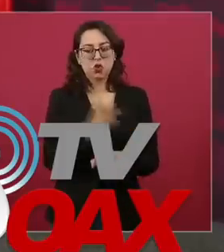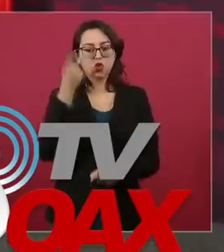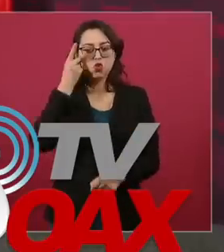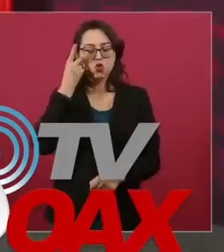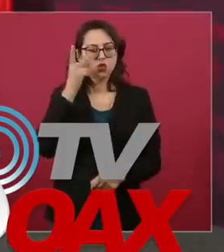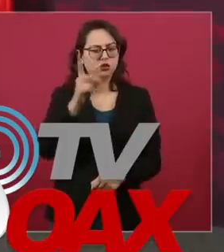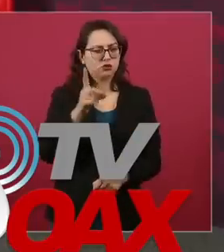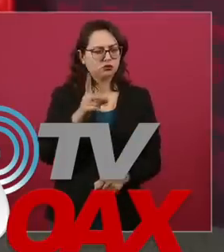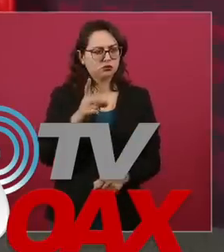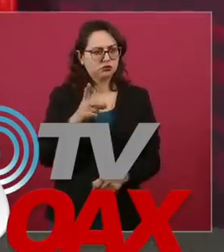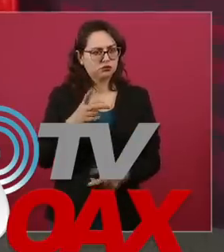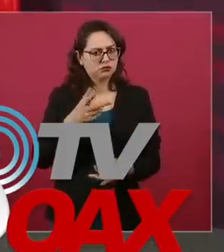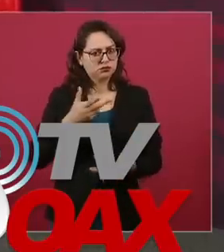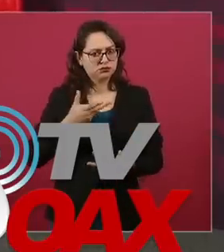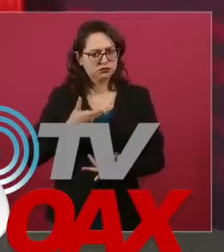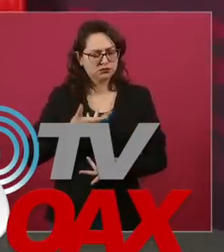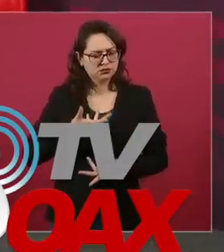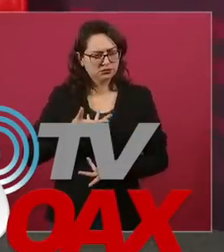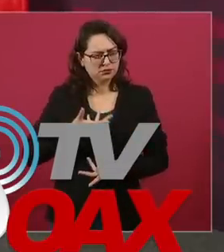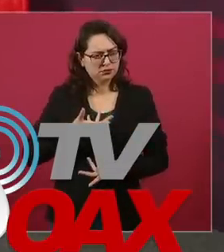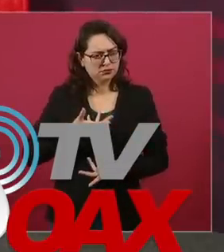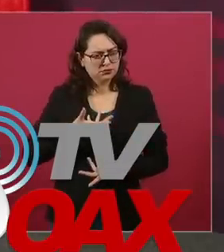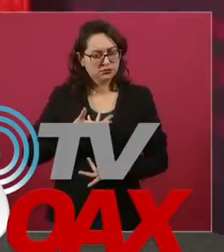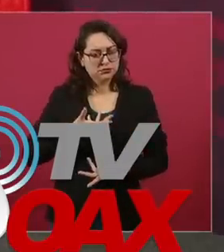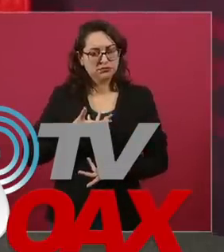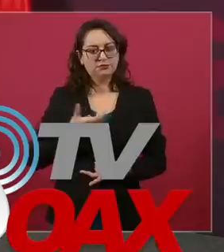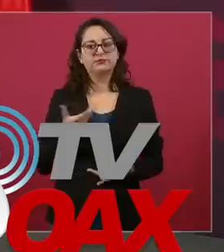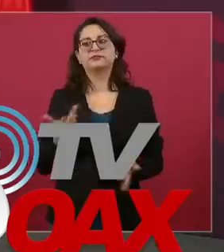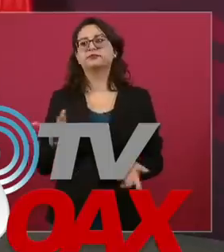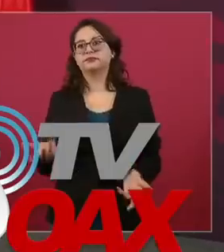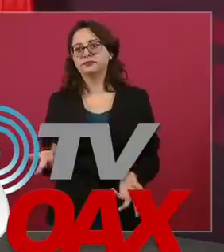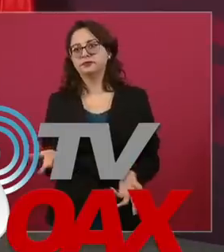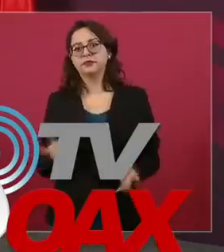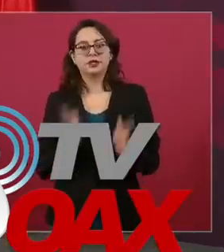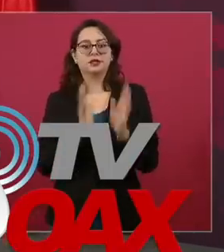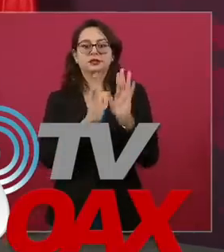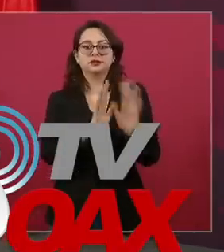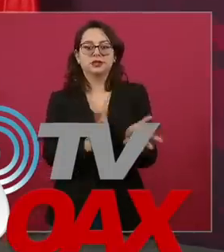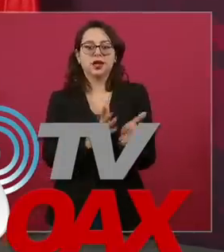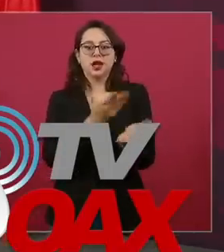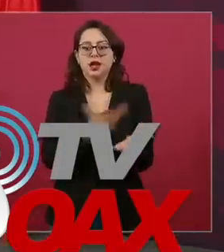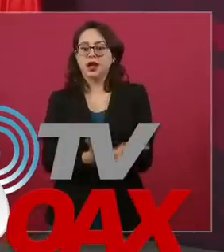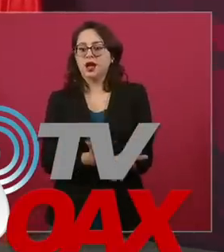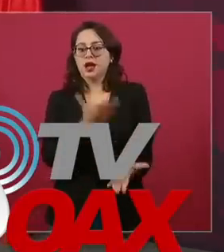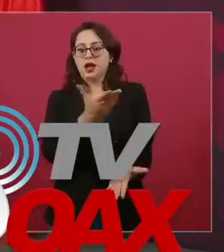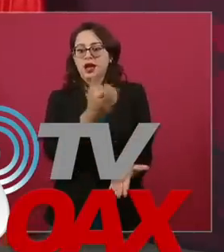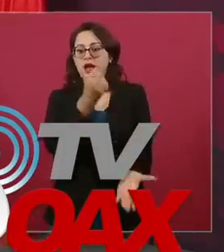¿Por qué van a registrarla? Para que cuando uno quiera usarla,